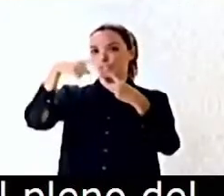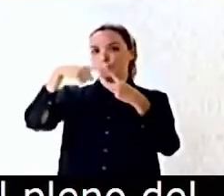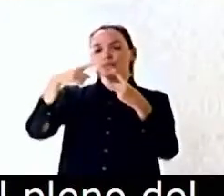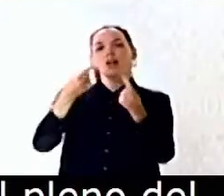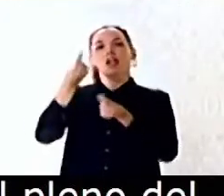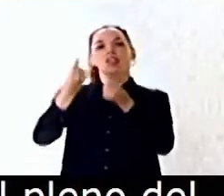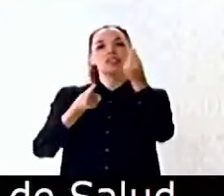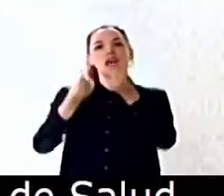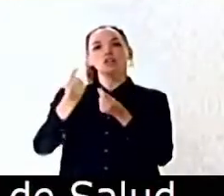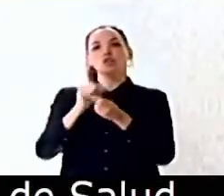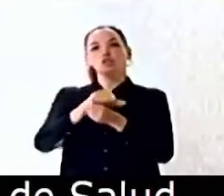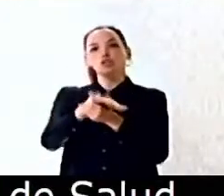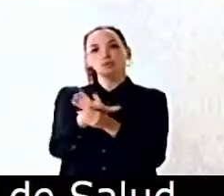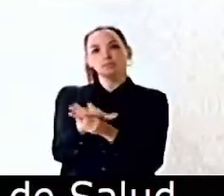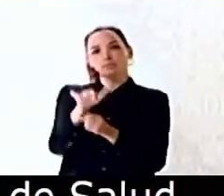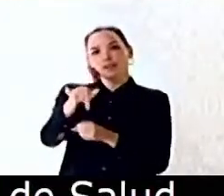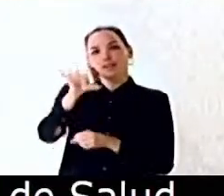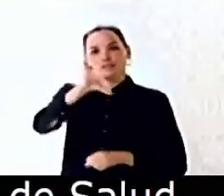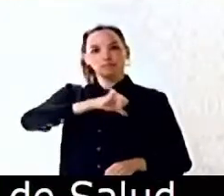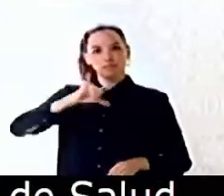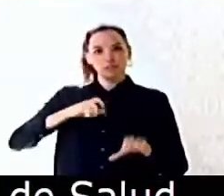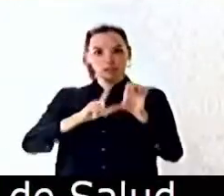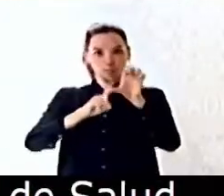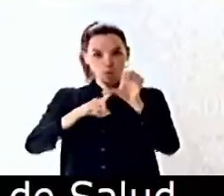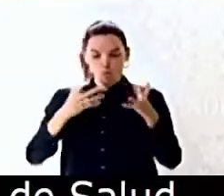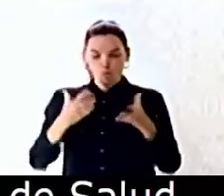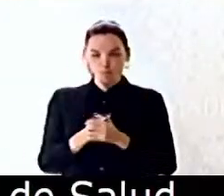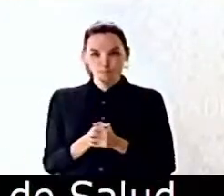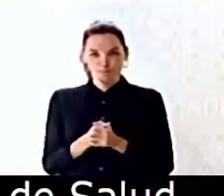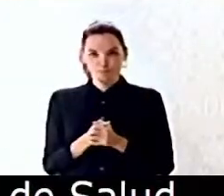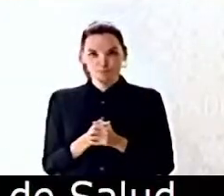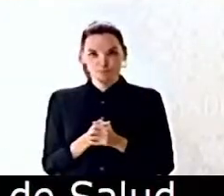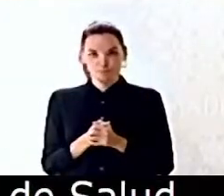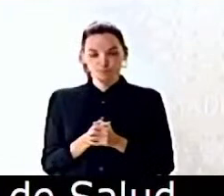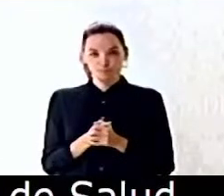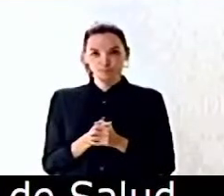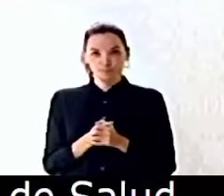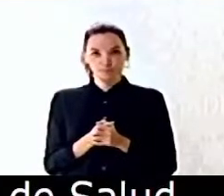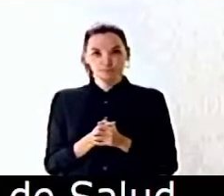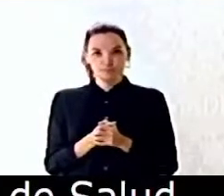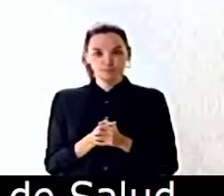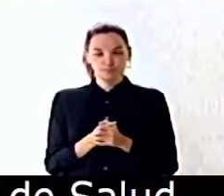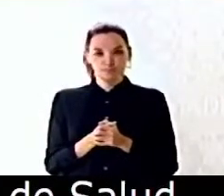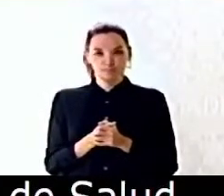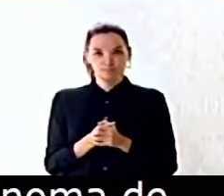de la Comunidad Autónoma de Extremadura. Decirle que Extremadura